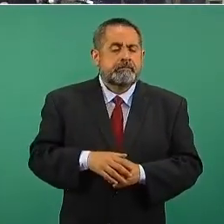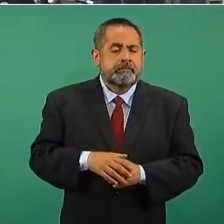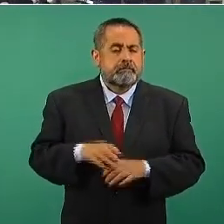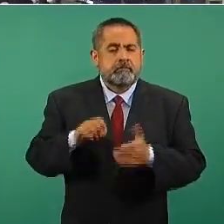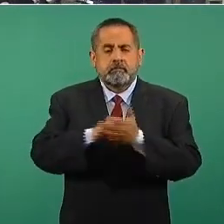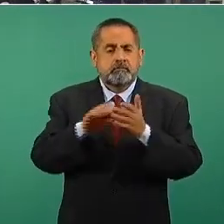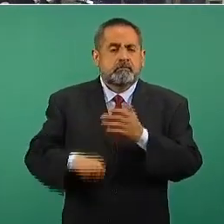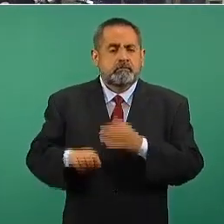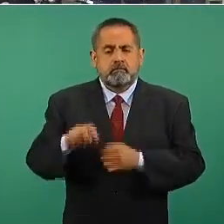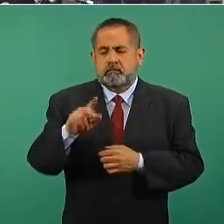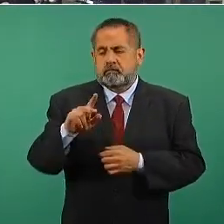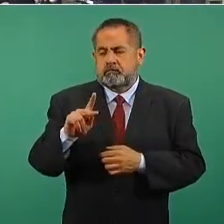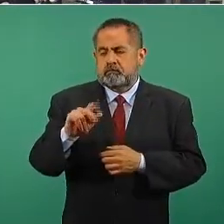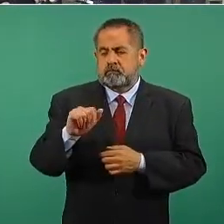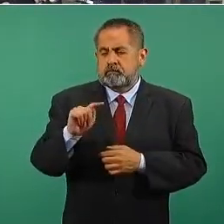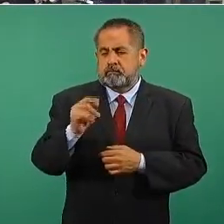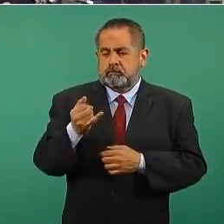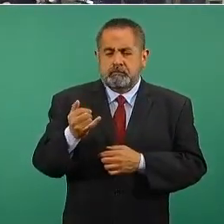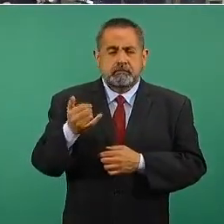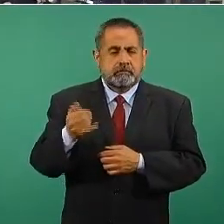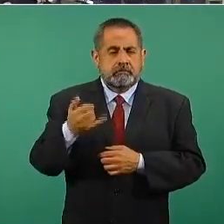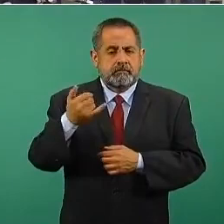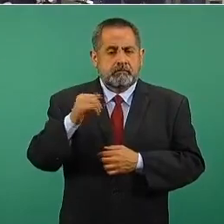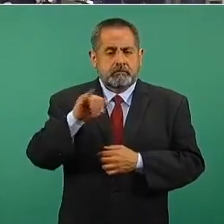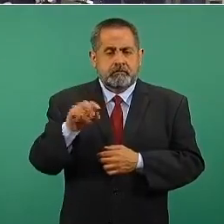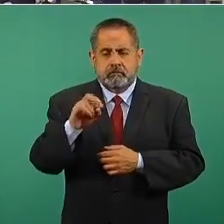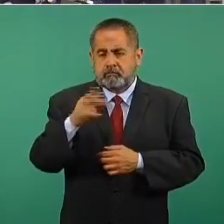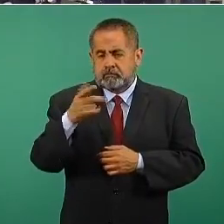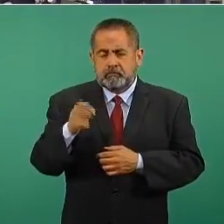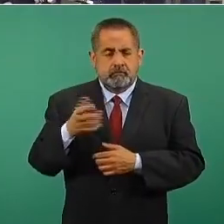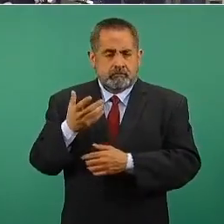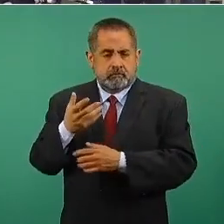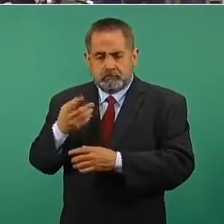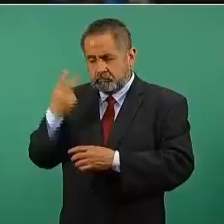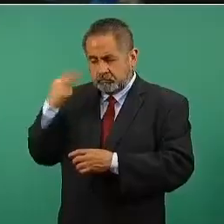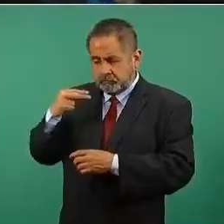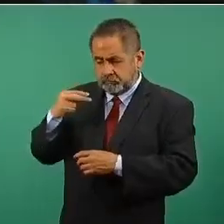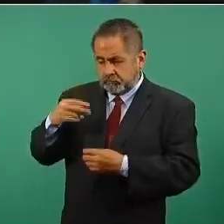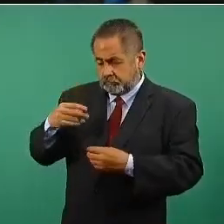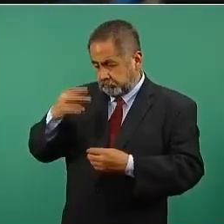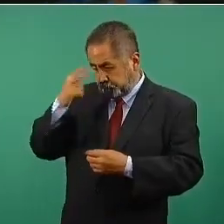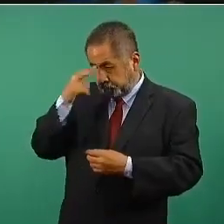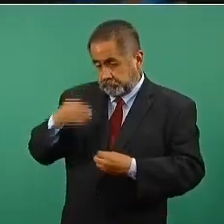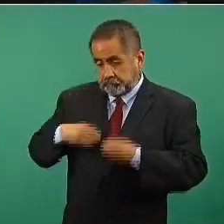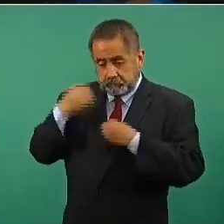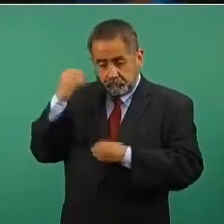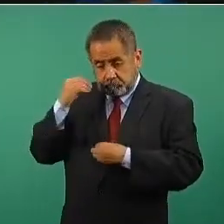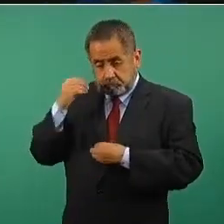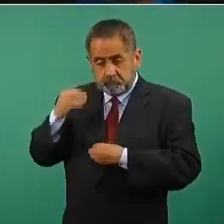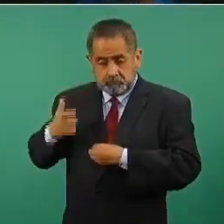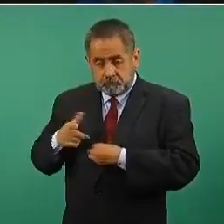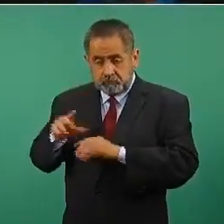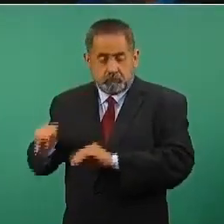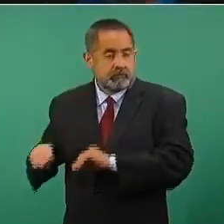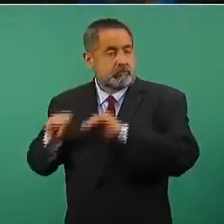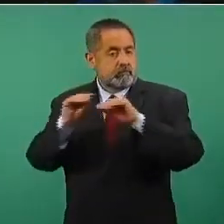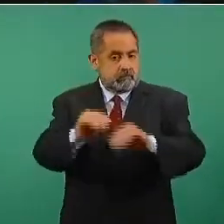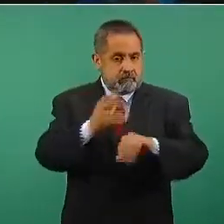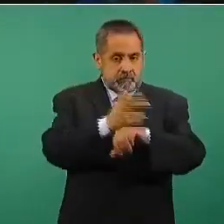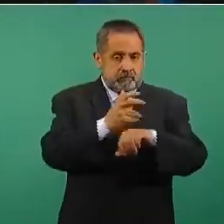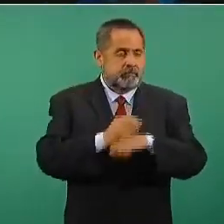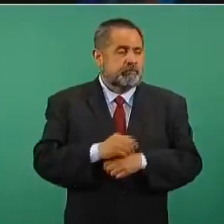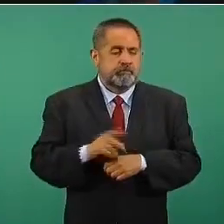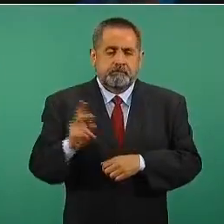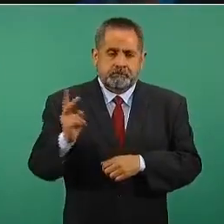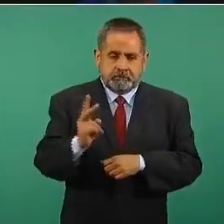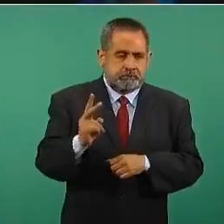caso, por ejemplo, de Patsy y Jorge, son migrantes mexicanos de Oaxaca y Guanajuato. A ellos detuvieron al agresor